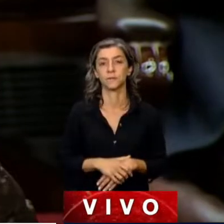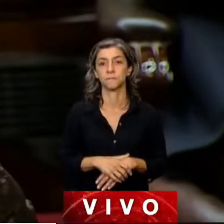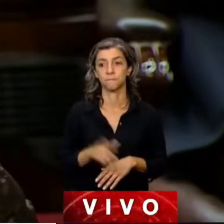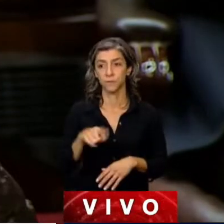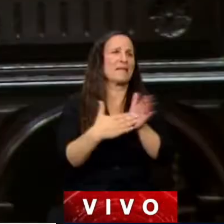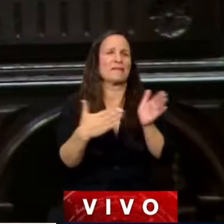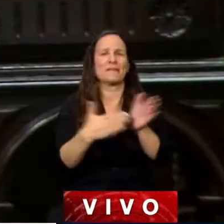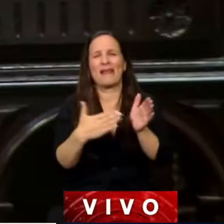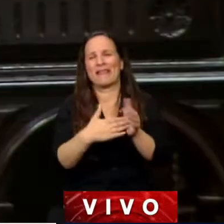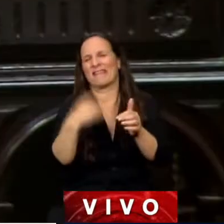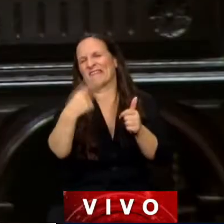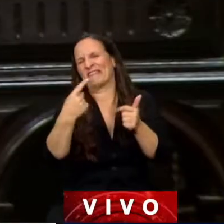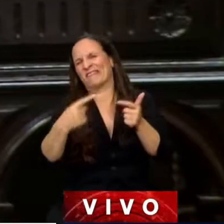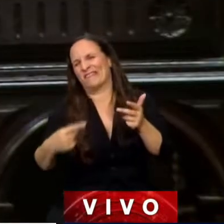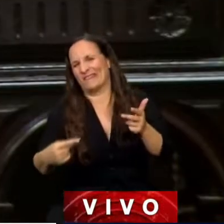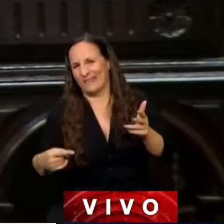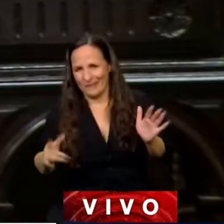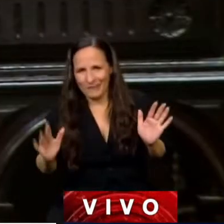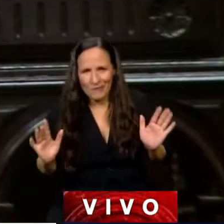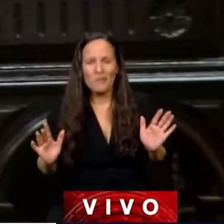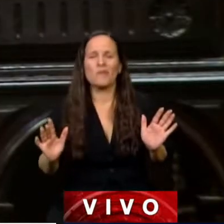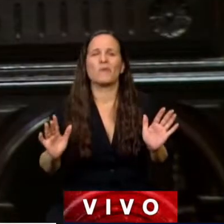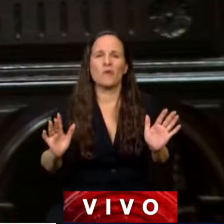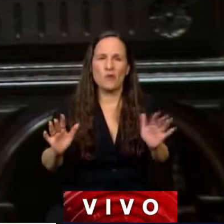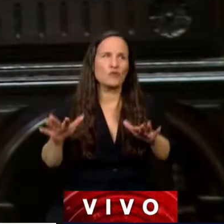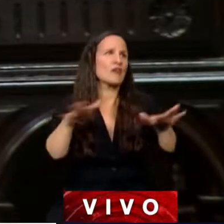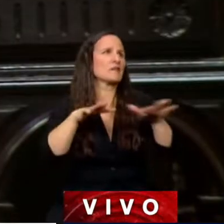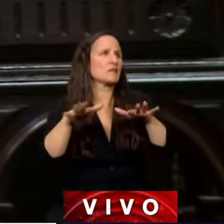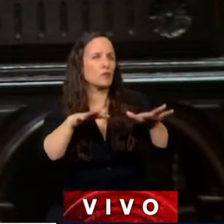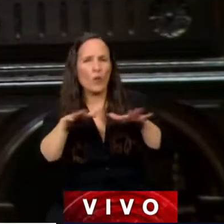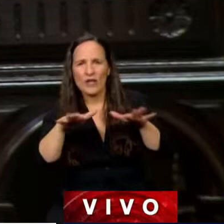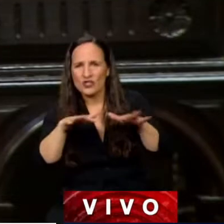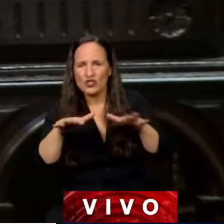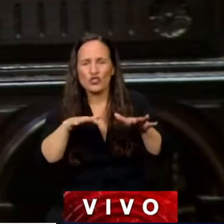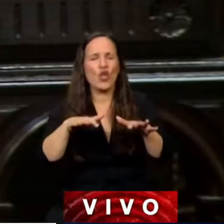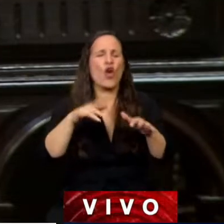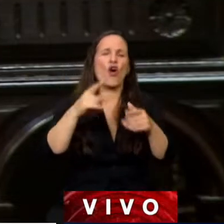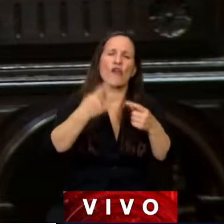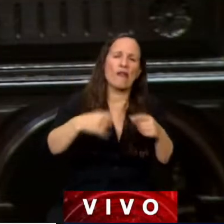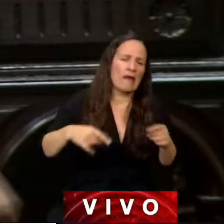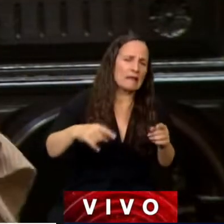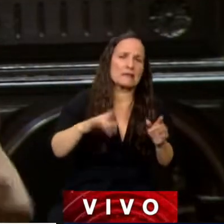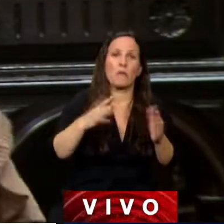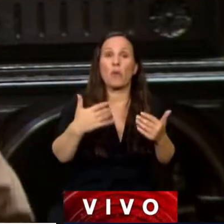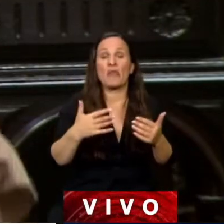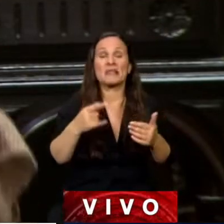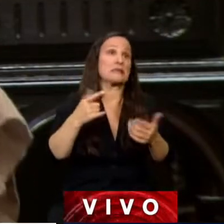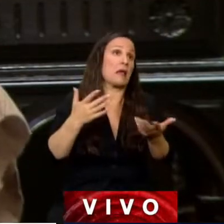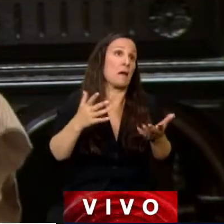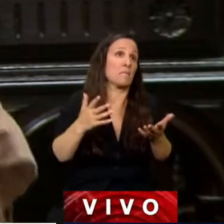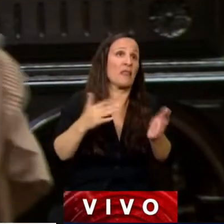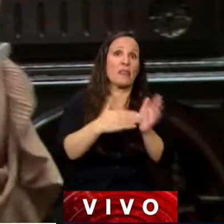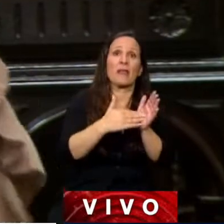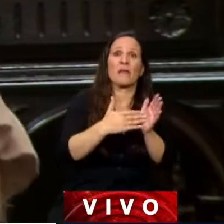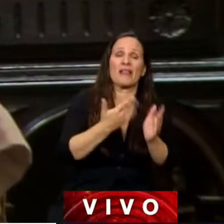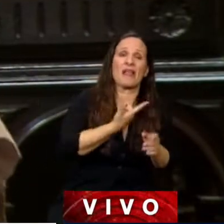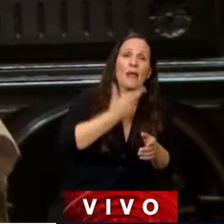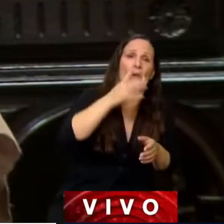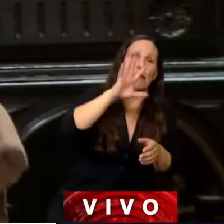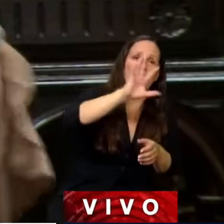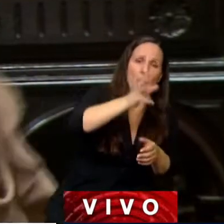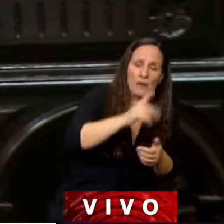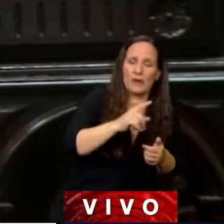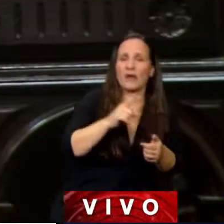Estrasburgo el 10 de octubre del año 2018. El temario se completó con el tratamiento de un proyecto sancionado en el Senado